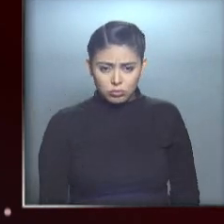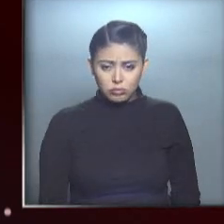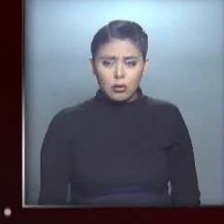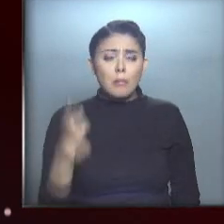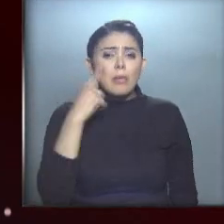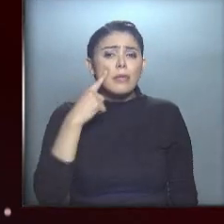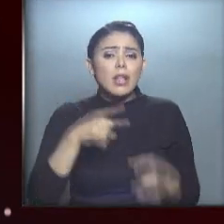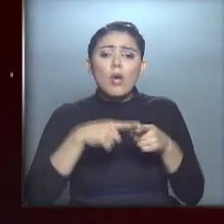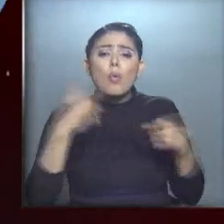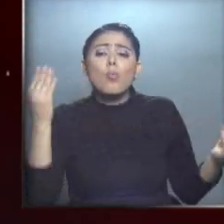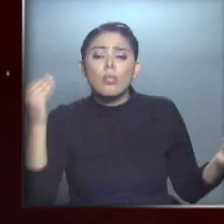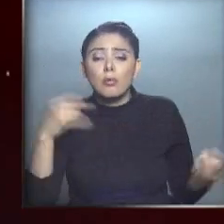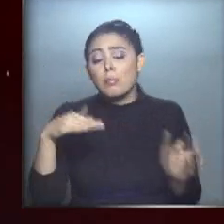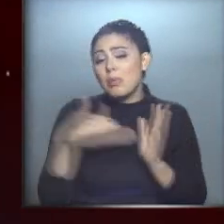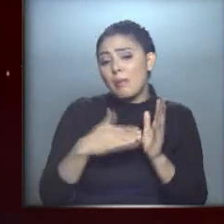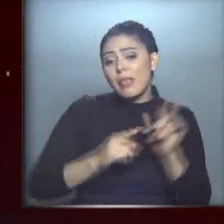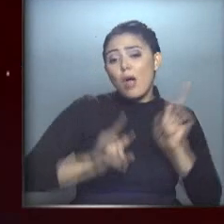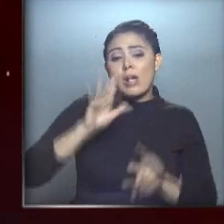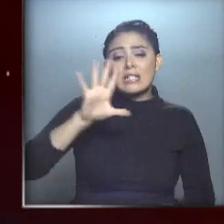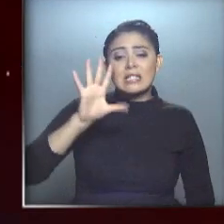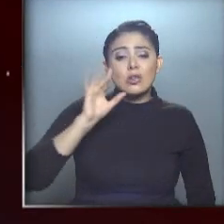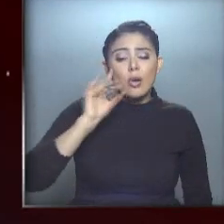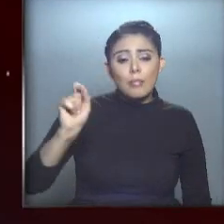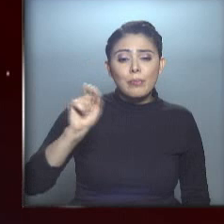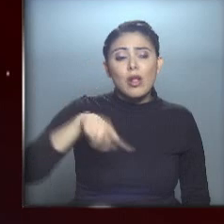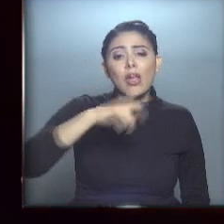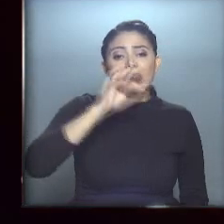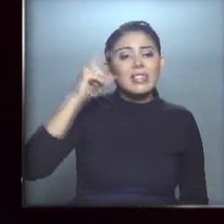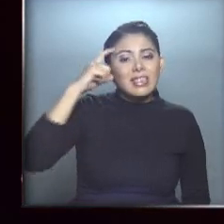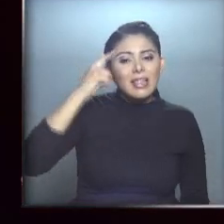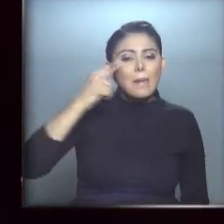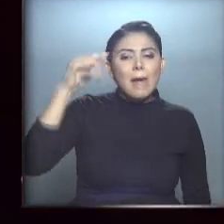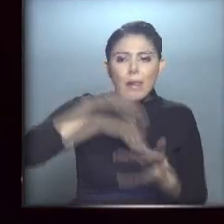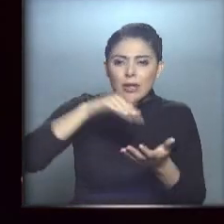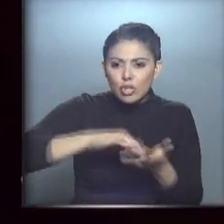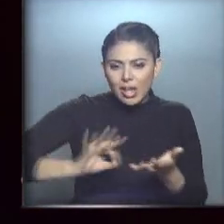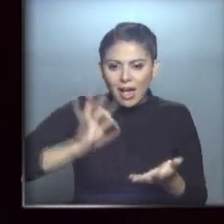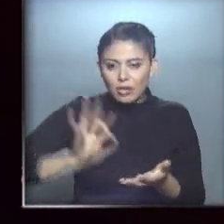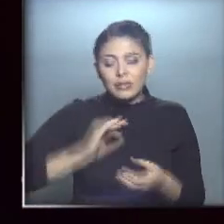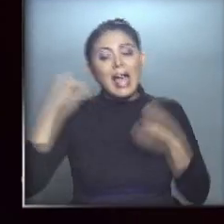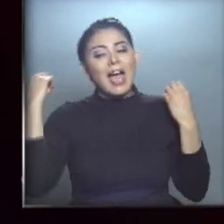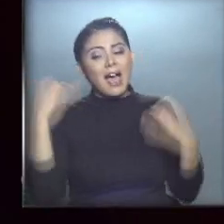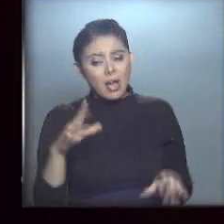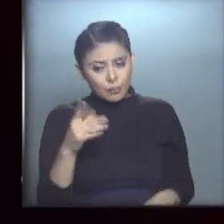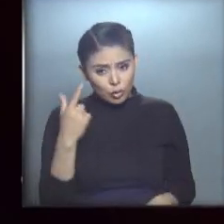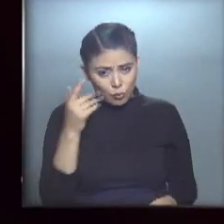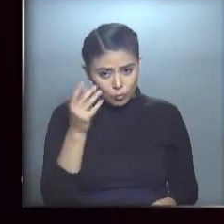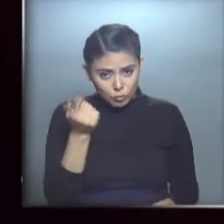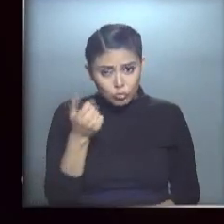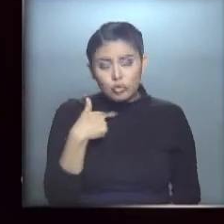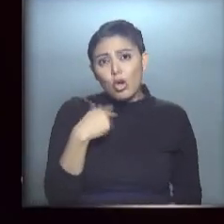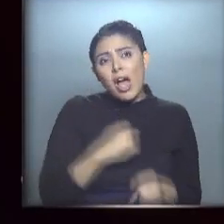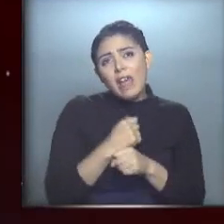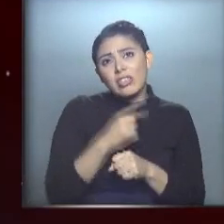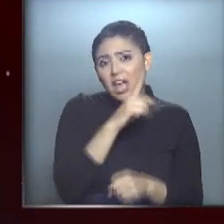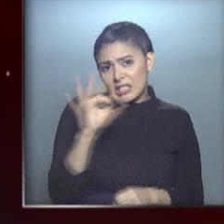viven? Depende. 5.000 y 10.000 millones de años. ¡Ah! ¿Y eso es mucho? Yo me sé como hasta